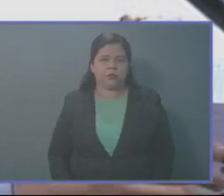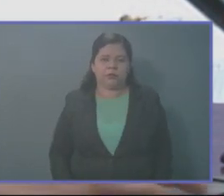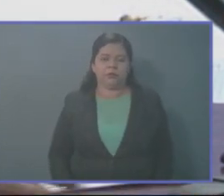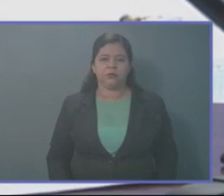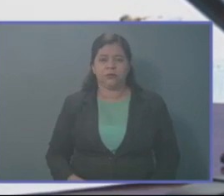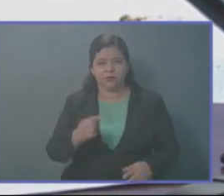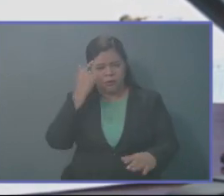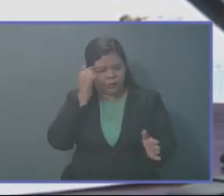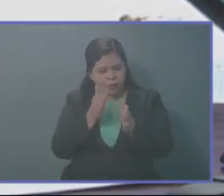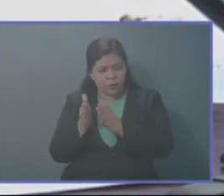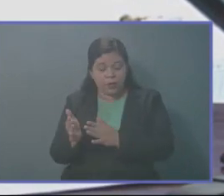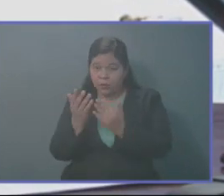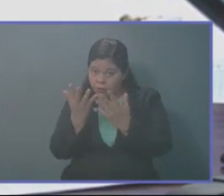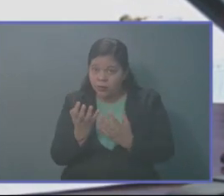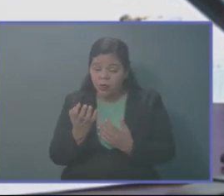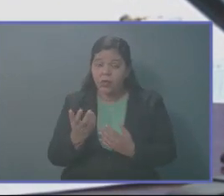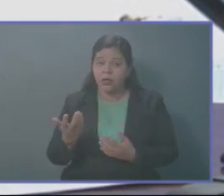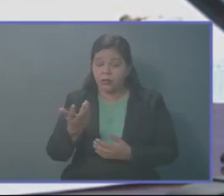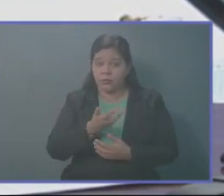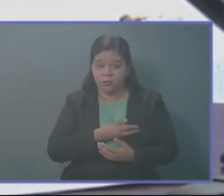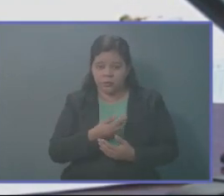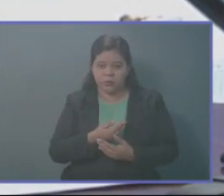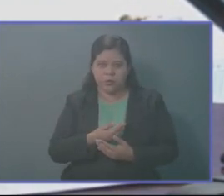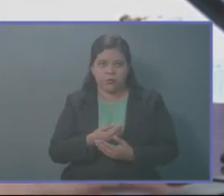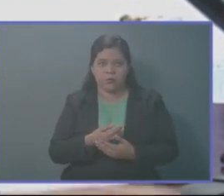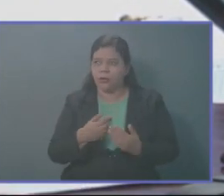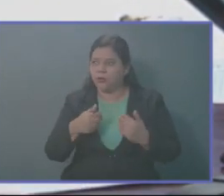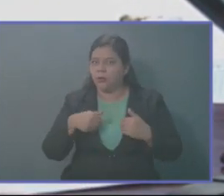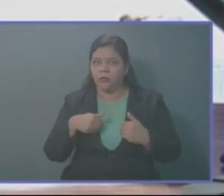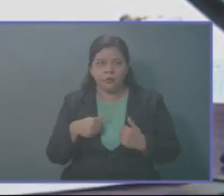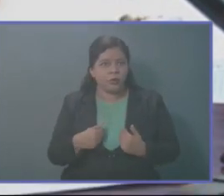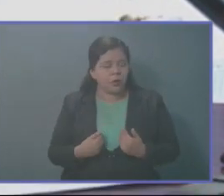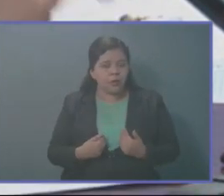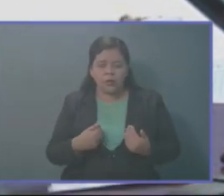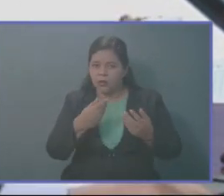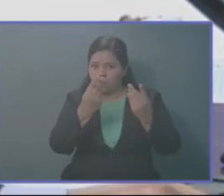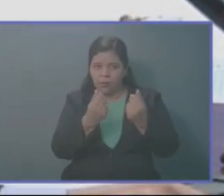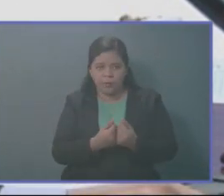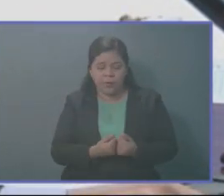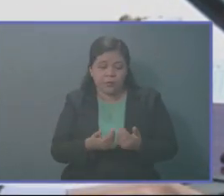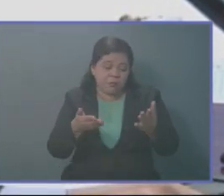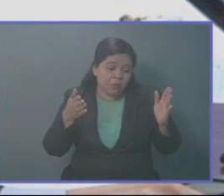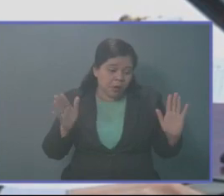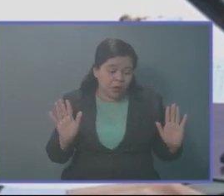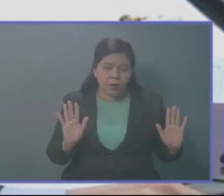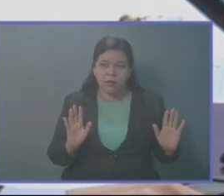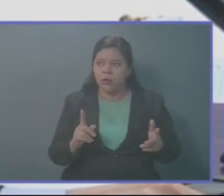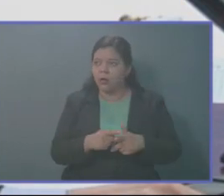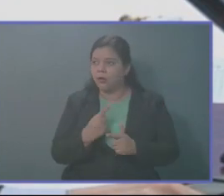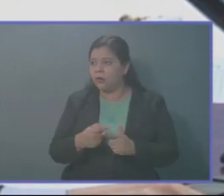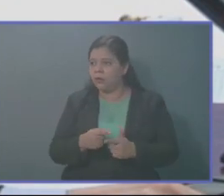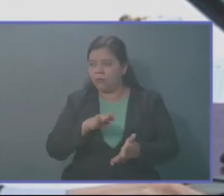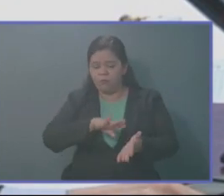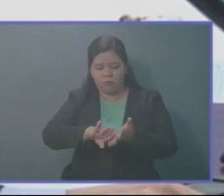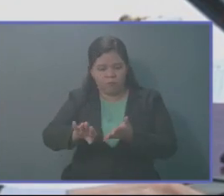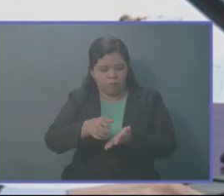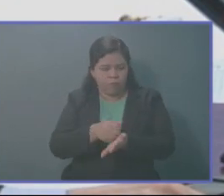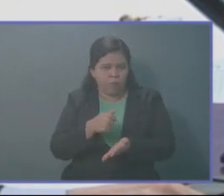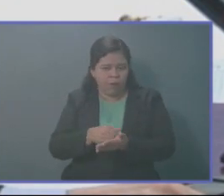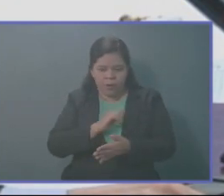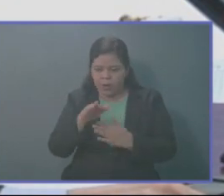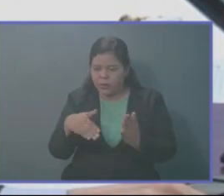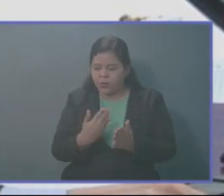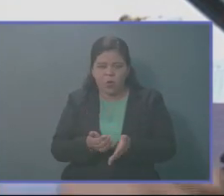Tiene su lógica. Si queremos dejar sin recursos al Estado, pues por supuesto, no hagamos que paguen impuestos en la fecha que los que han estado